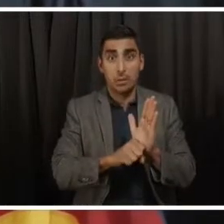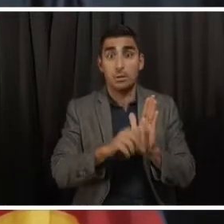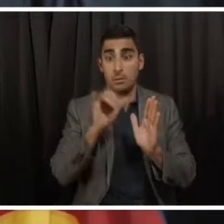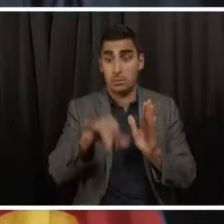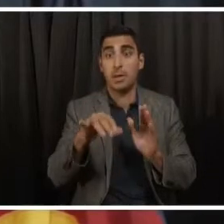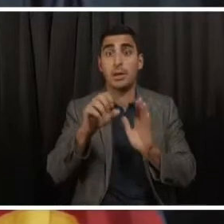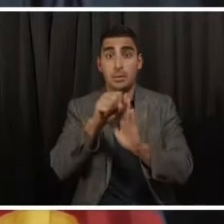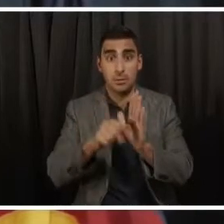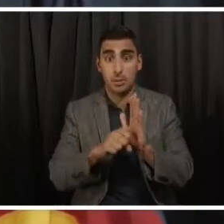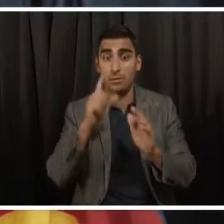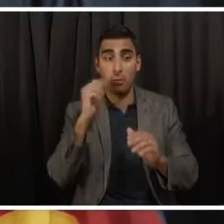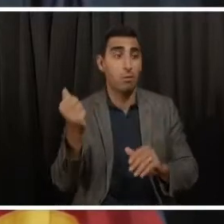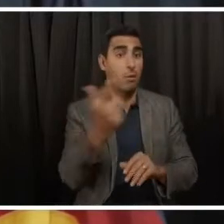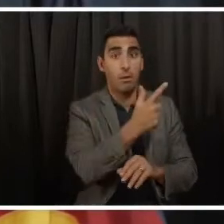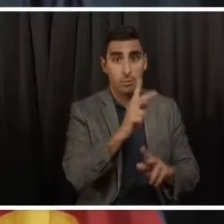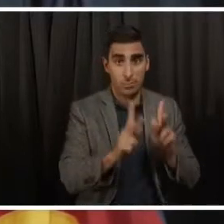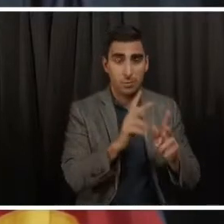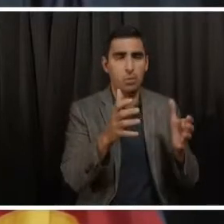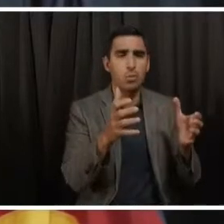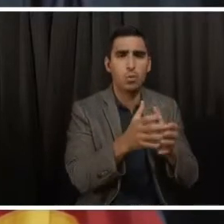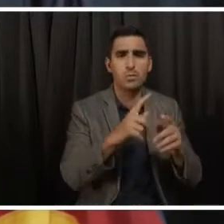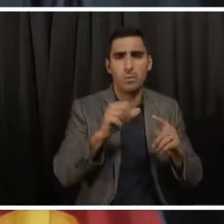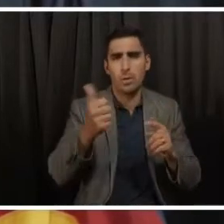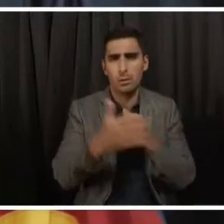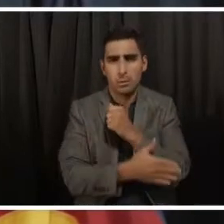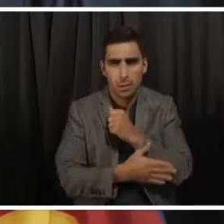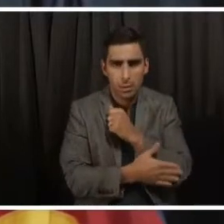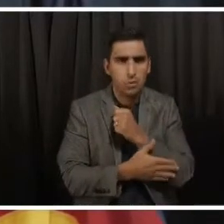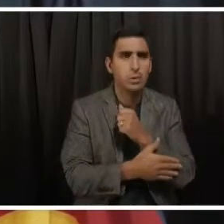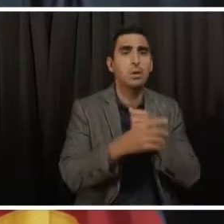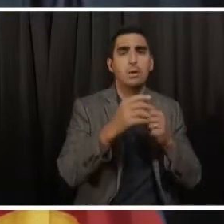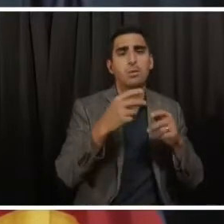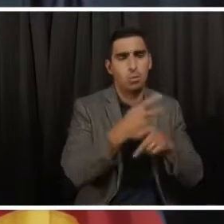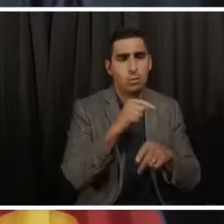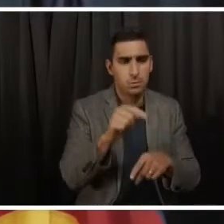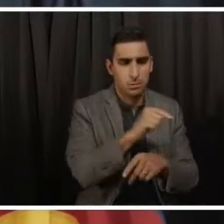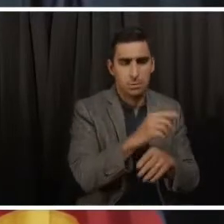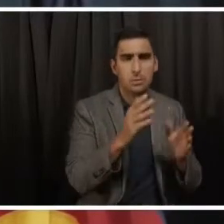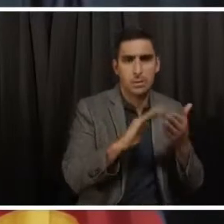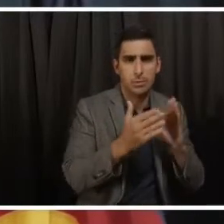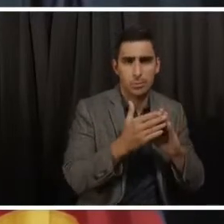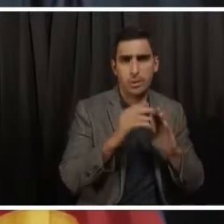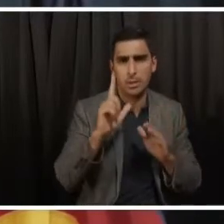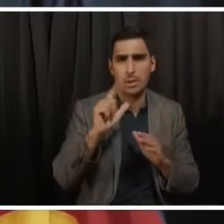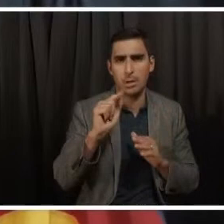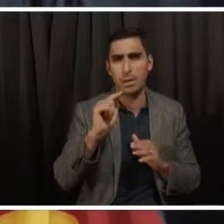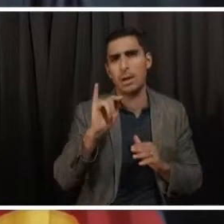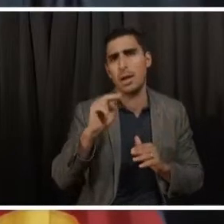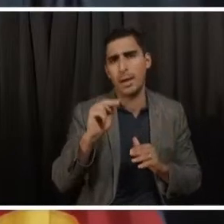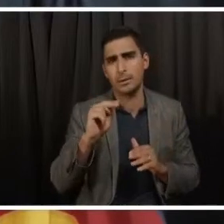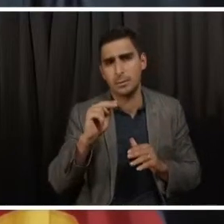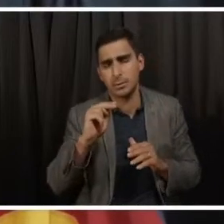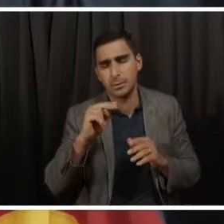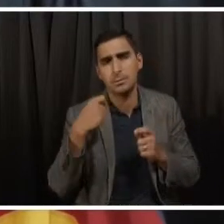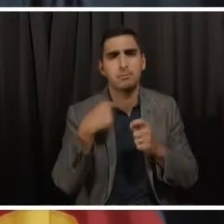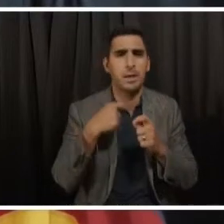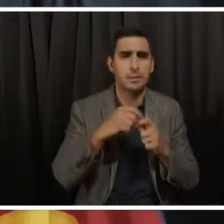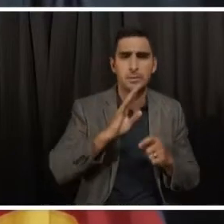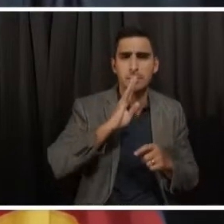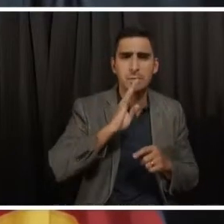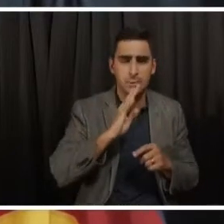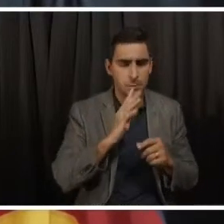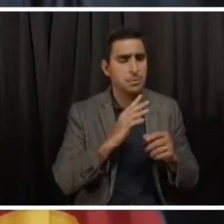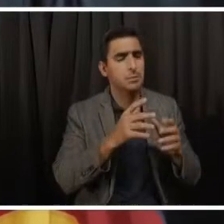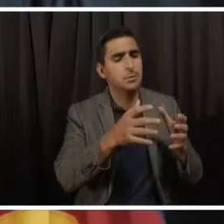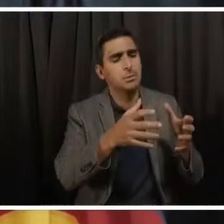para las minoridades y para la comunidad latina, y queremos juntar con adelante para más clínicas también.